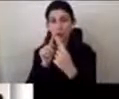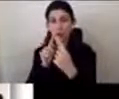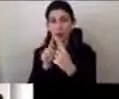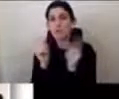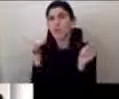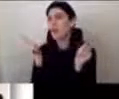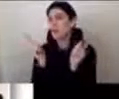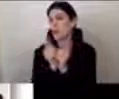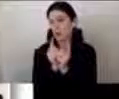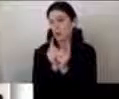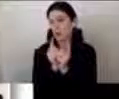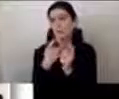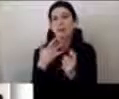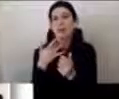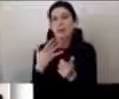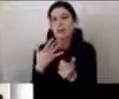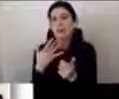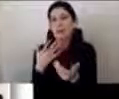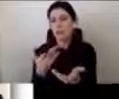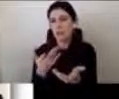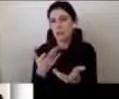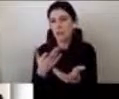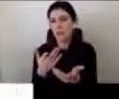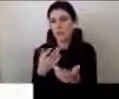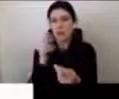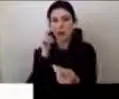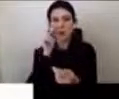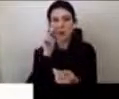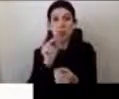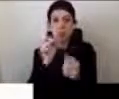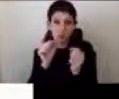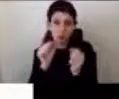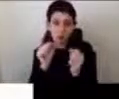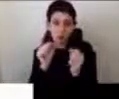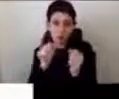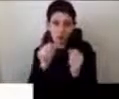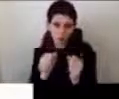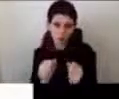para que ustedes puedan ver si es lo que quieren o no.